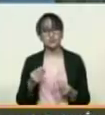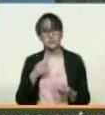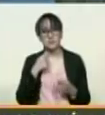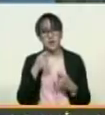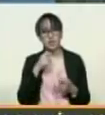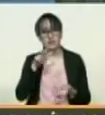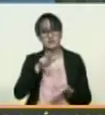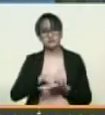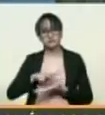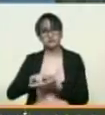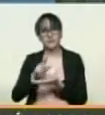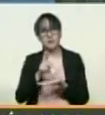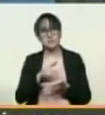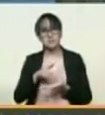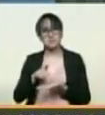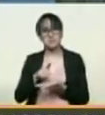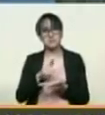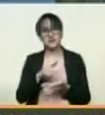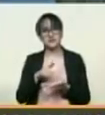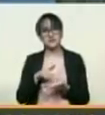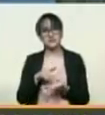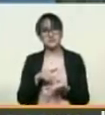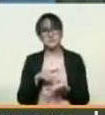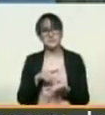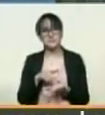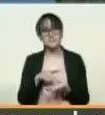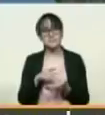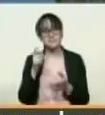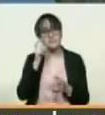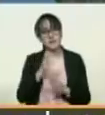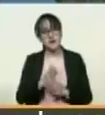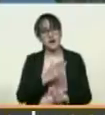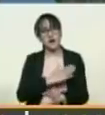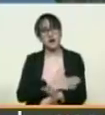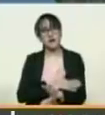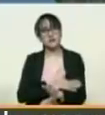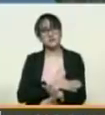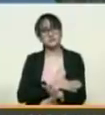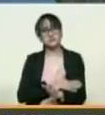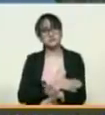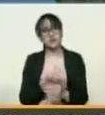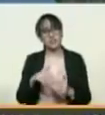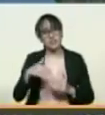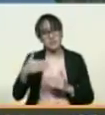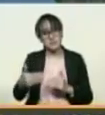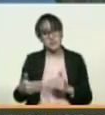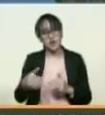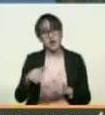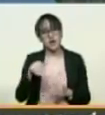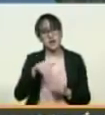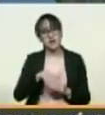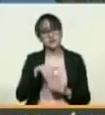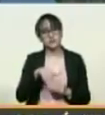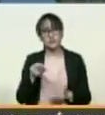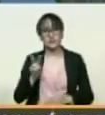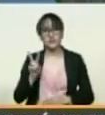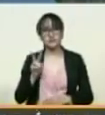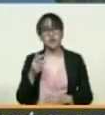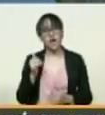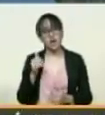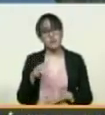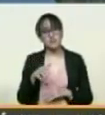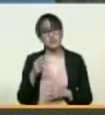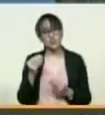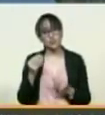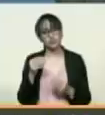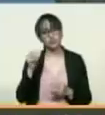para participar en los días previos, durante y posteriores a la elección en Venezuela. Ya hay muchos en la campaña